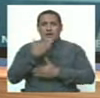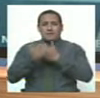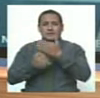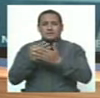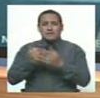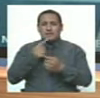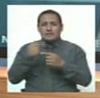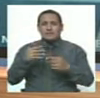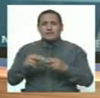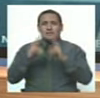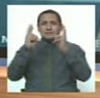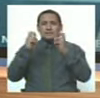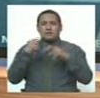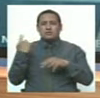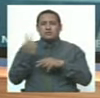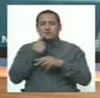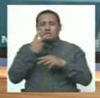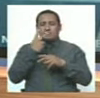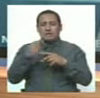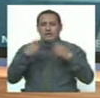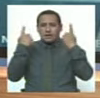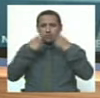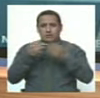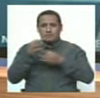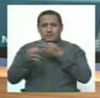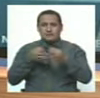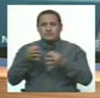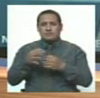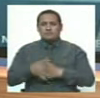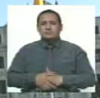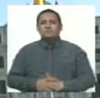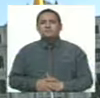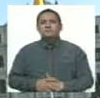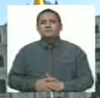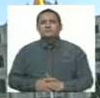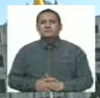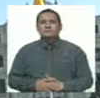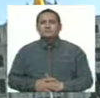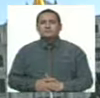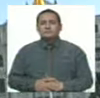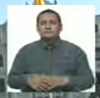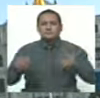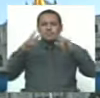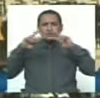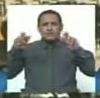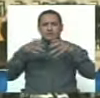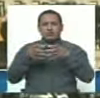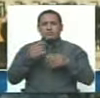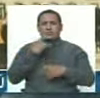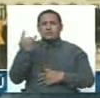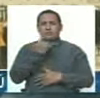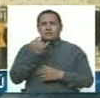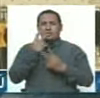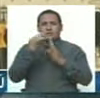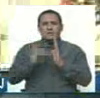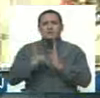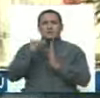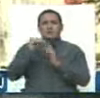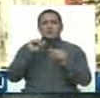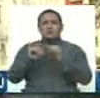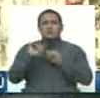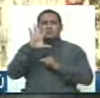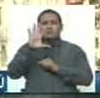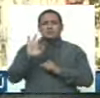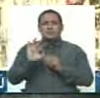sobre ese tema a raíz de la desaceleración económica. Una investigación americana nos sitúa en el top 50